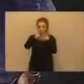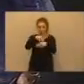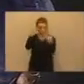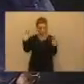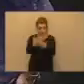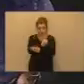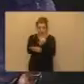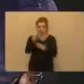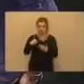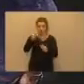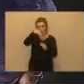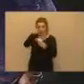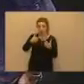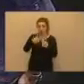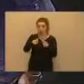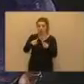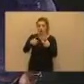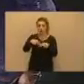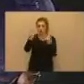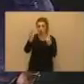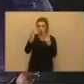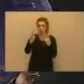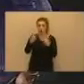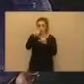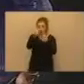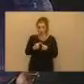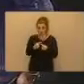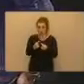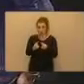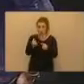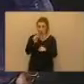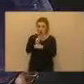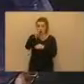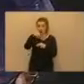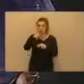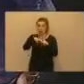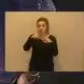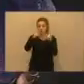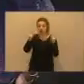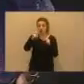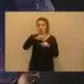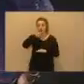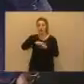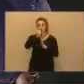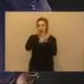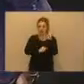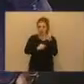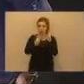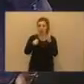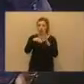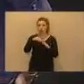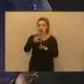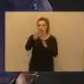que dependen del presupuesto público del Principado de Asturias el cumplimiento de los principios establecidos en el Estatuto Básico